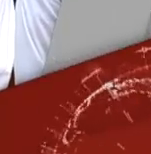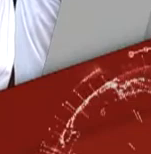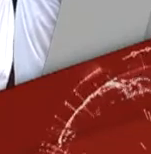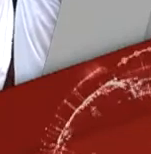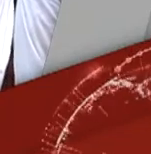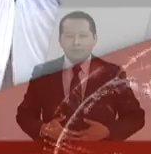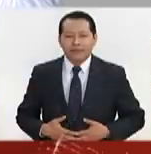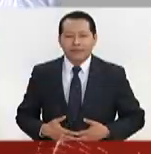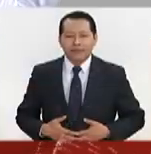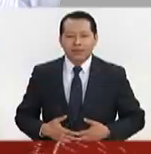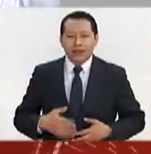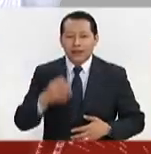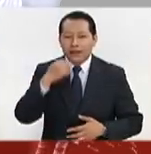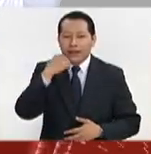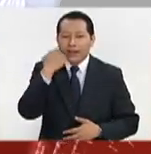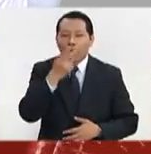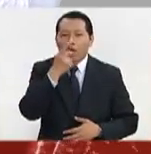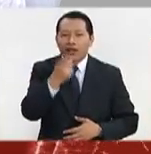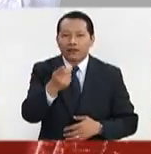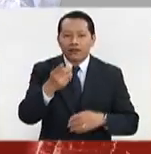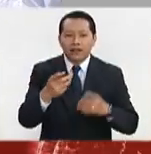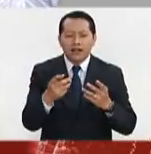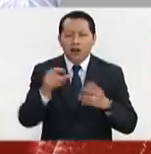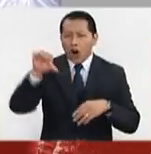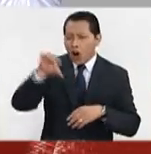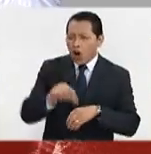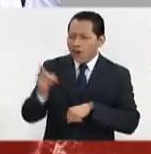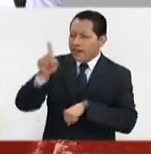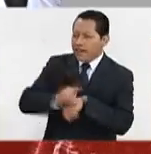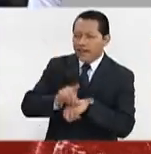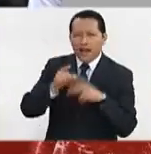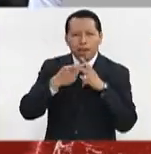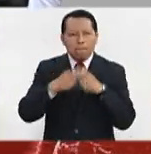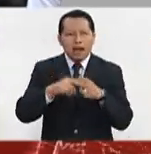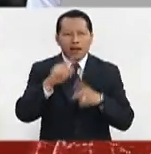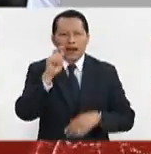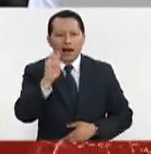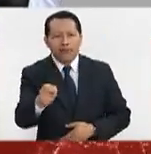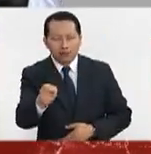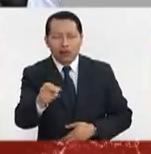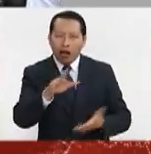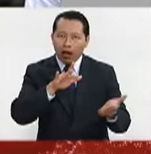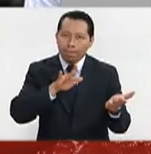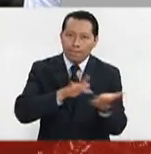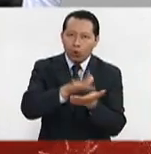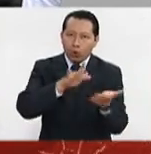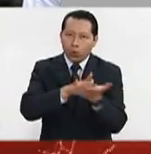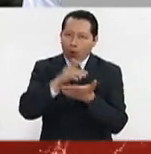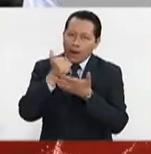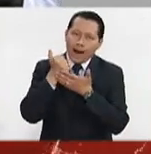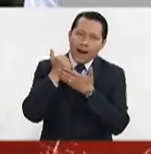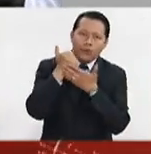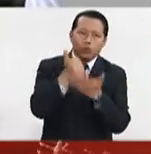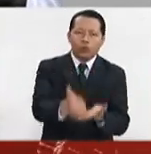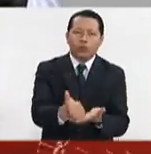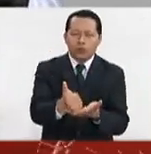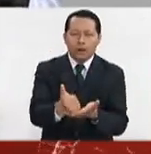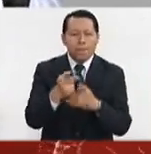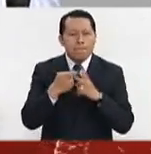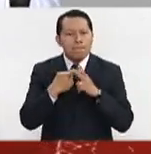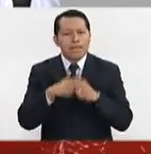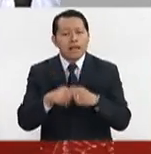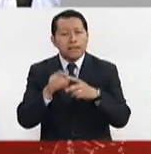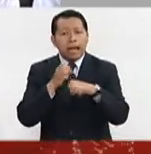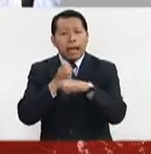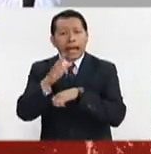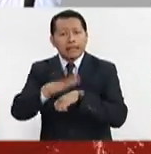Quiero decirles que estamos arrancando el día de hoy. El apoyo y la ayuda que desde hoy estamos arrancando para el estado